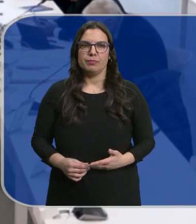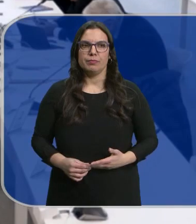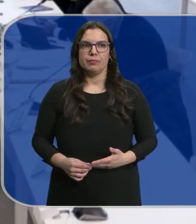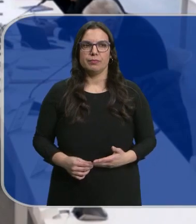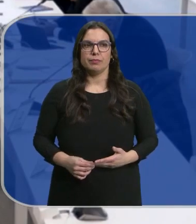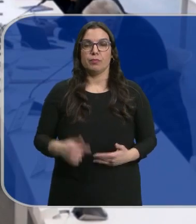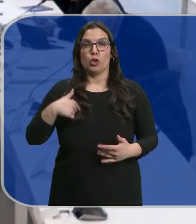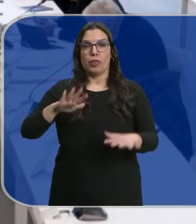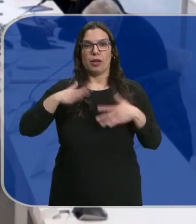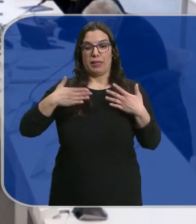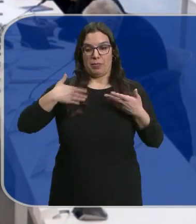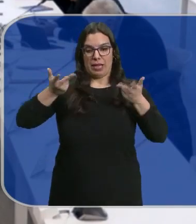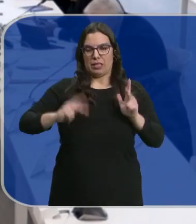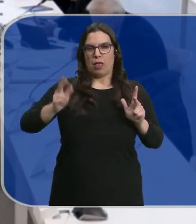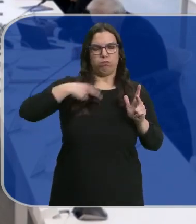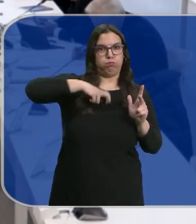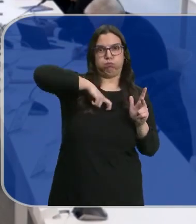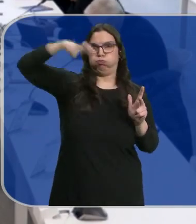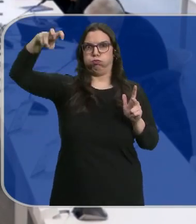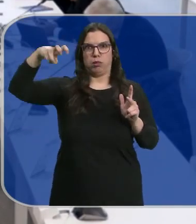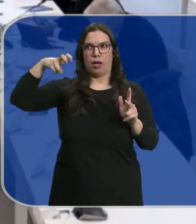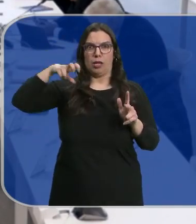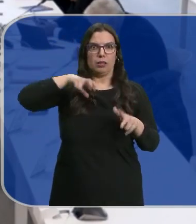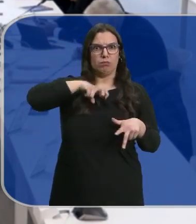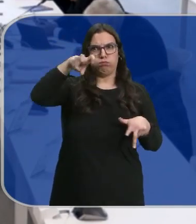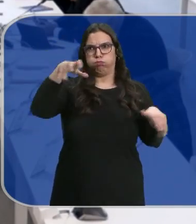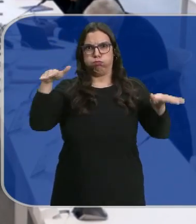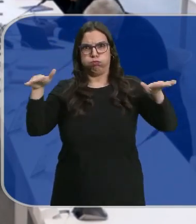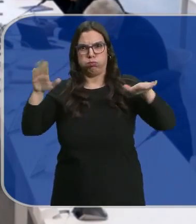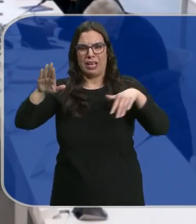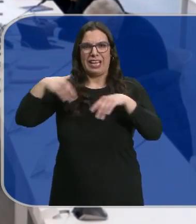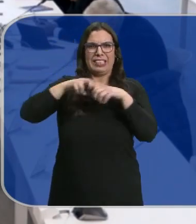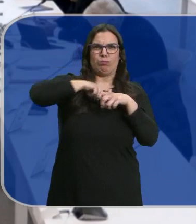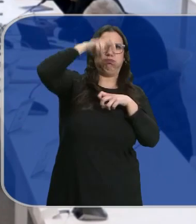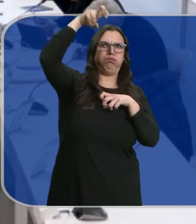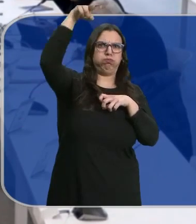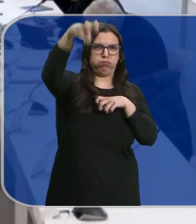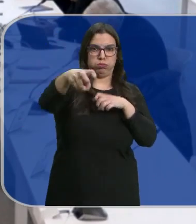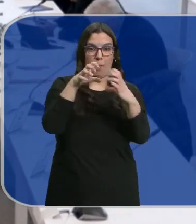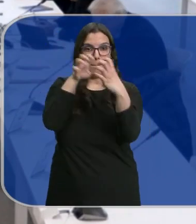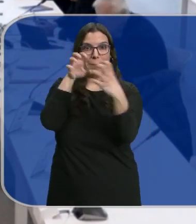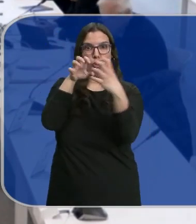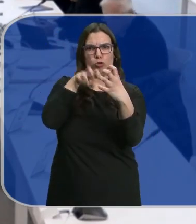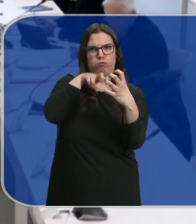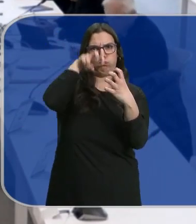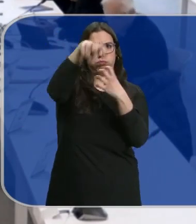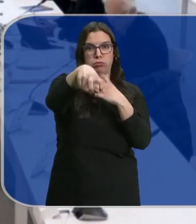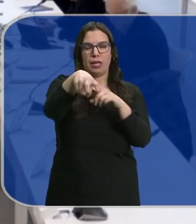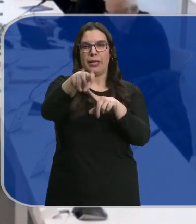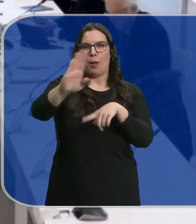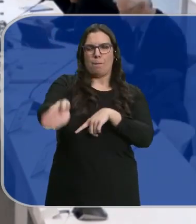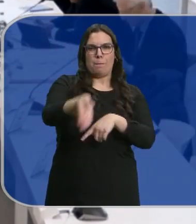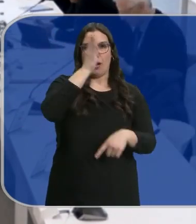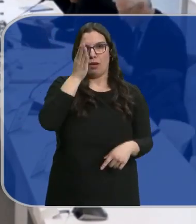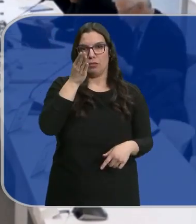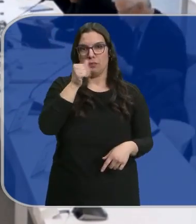De repente salí despedido de mi asiento y fui volando al otro extremo del vagón hacia mi derecha. Y ahí me